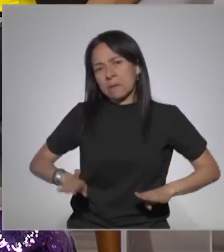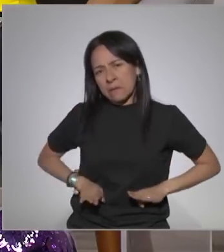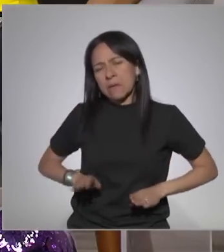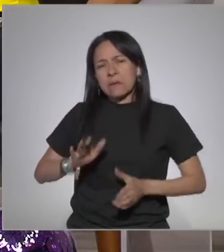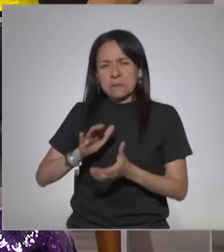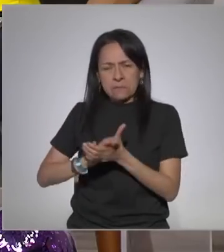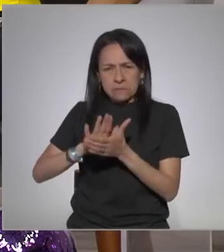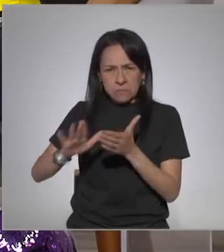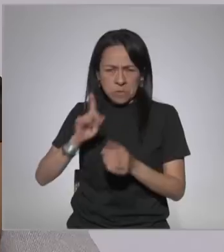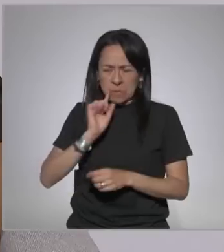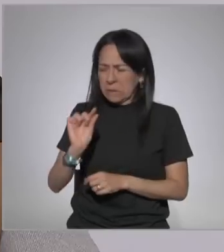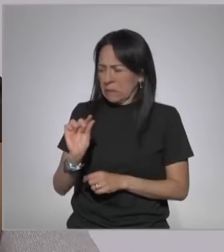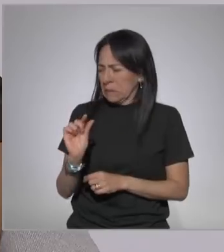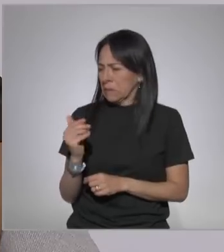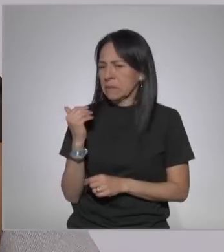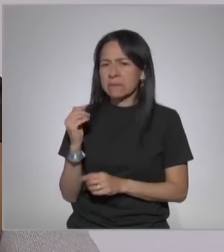esposa,